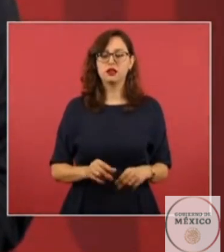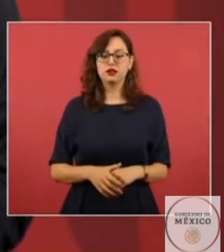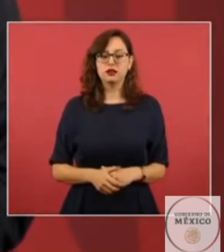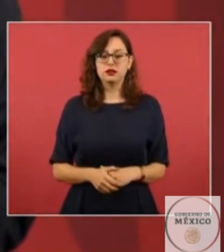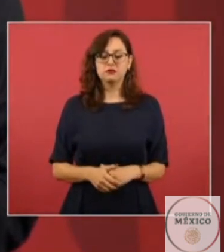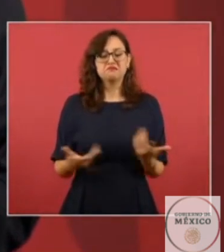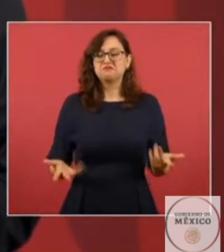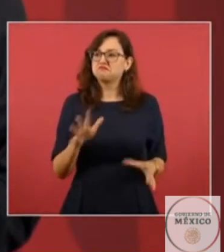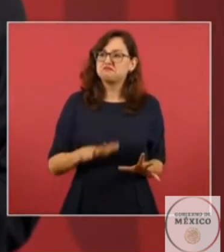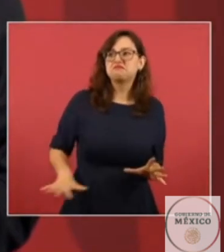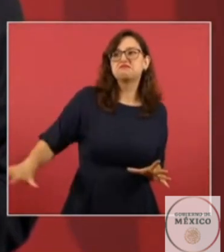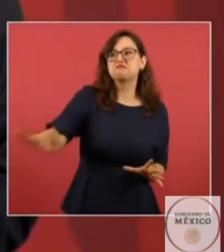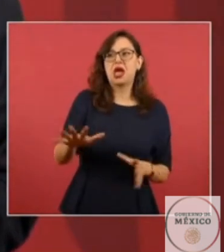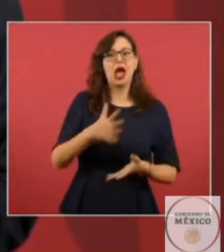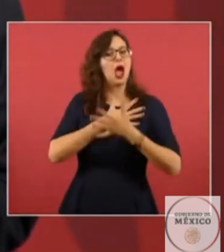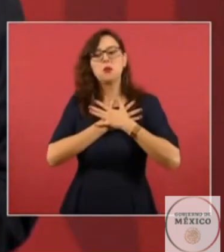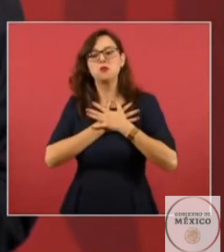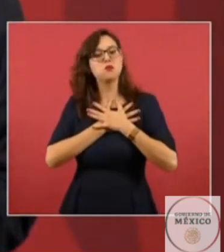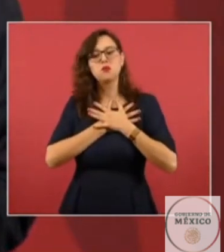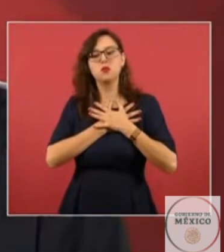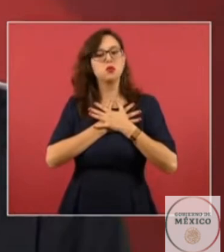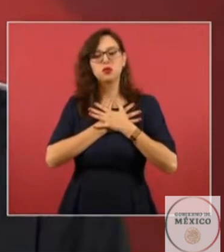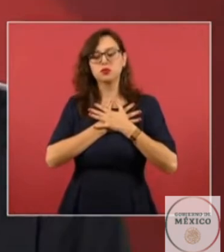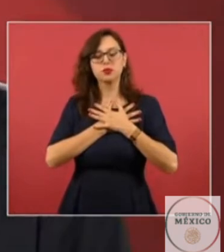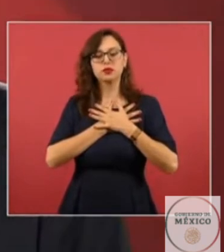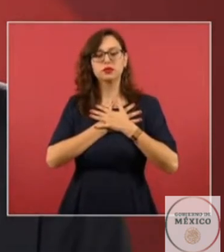y no le tienen amor al pueblo.